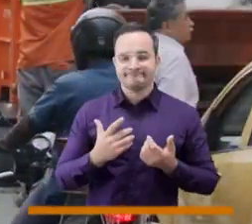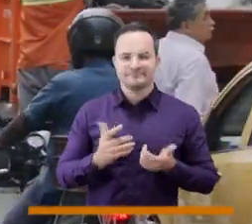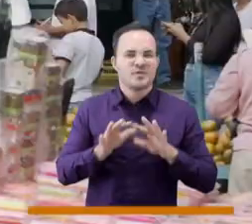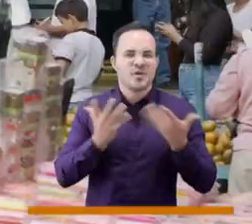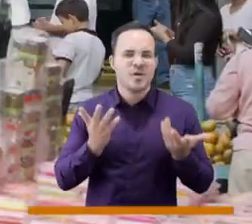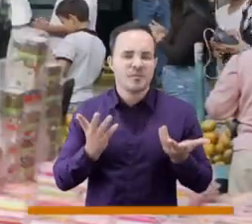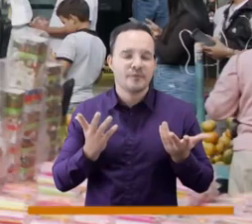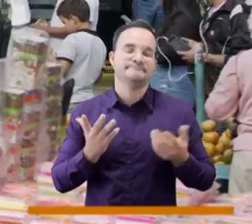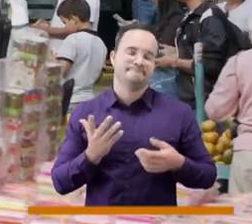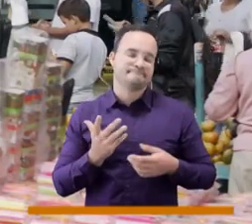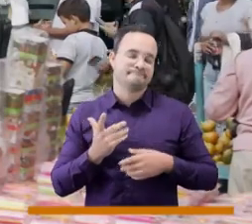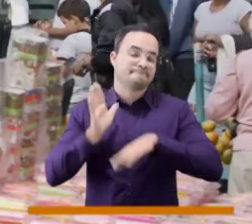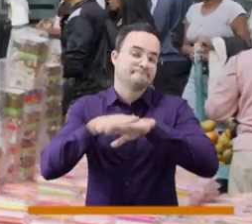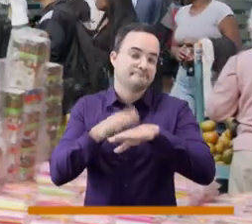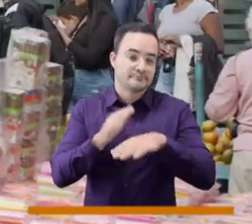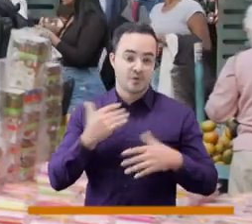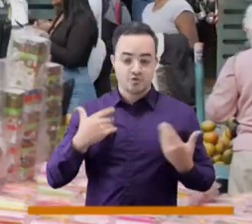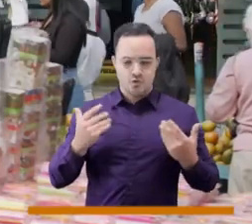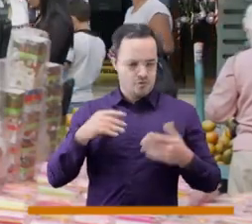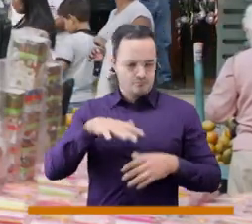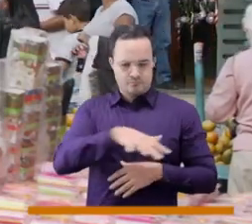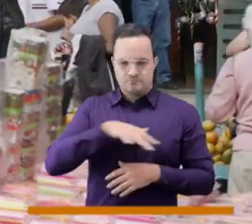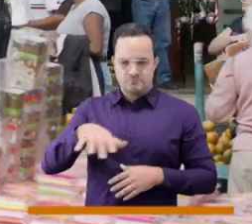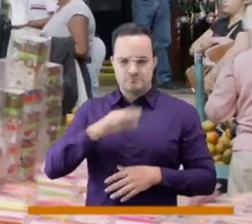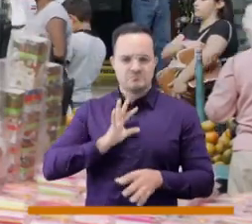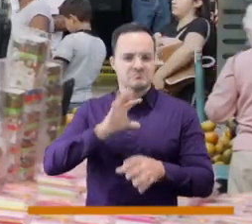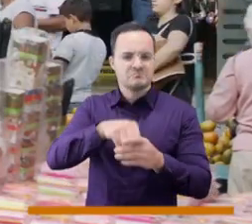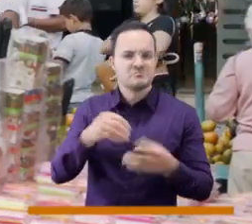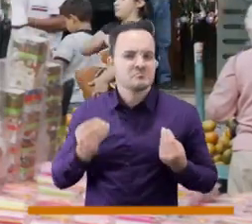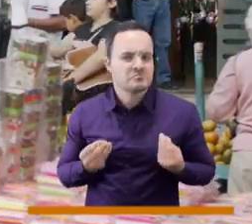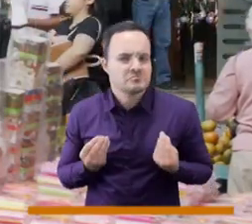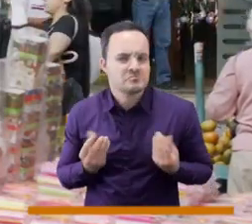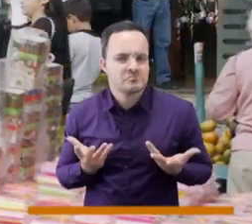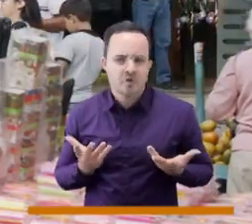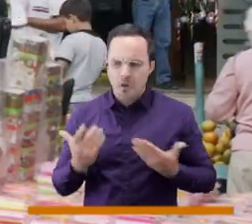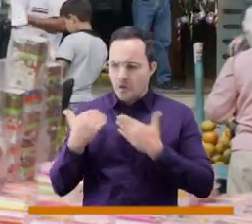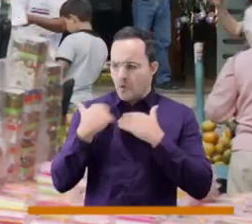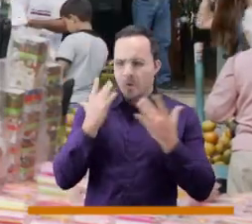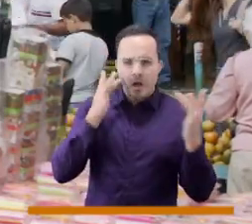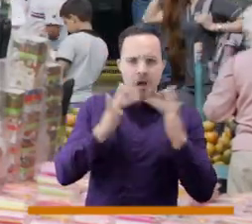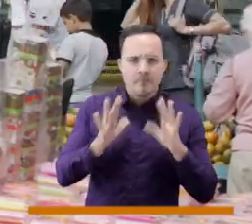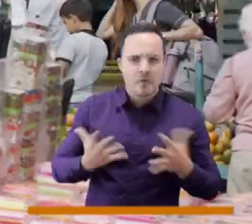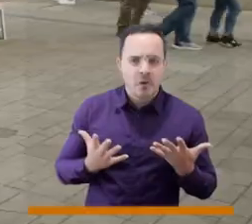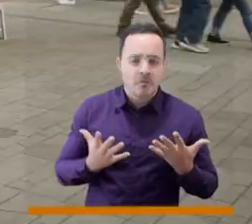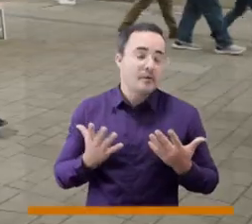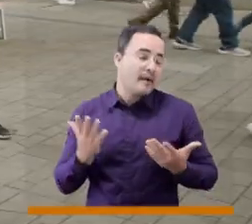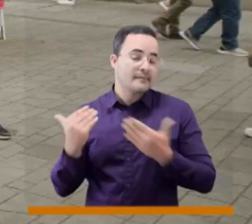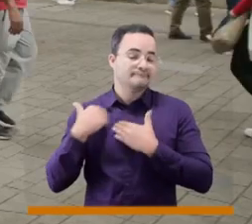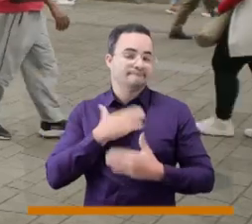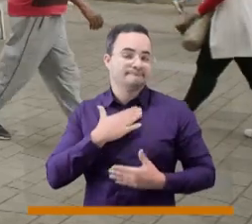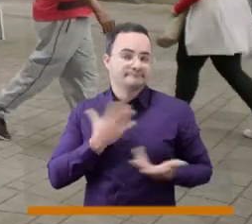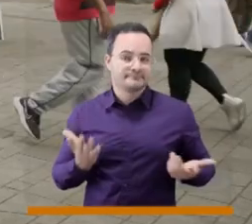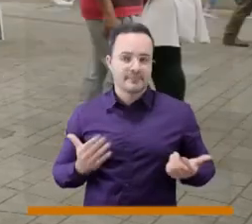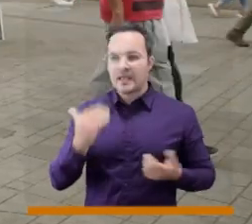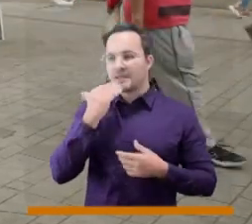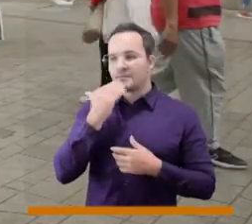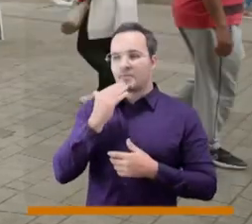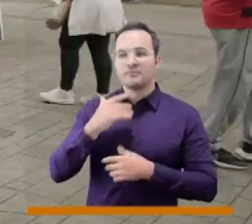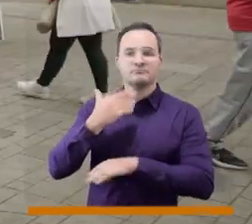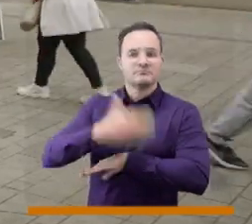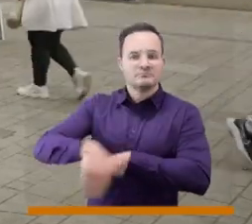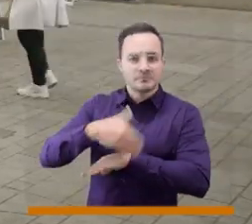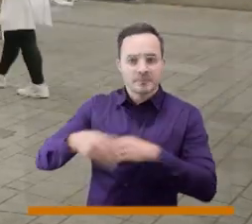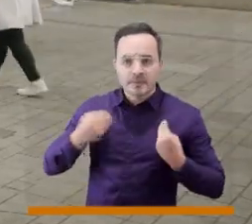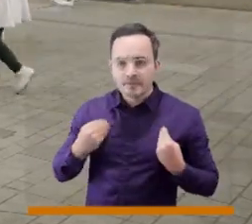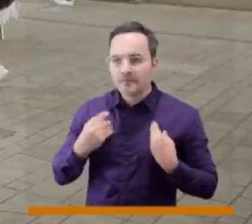forma de trabajarlo, y es ocupando de manera distinta el espacio público. Y la ocupación del espacio público, para que no sea dado por el